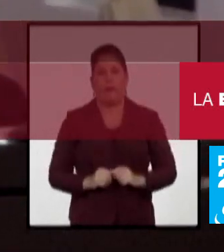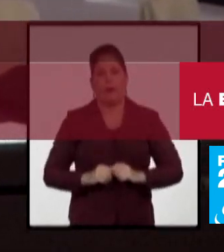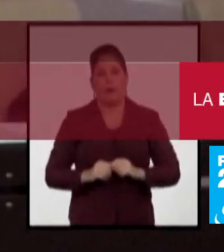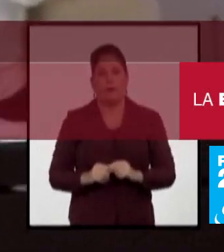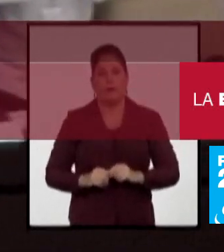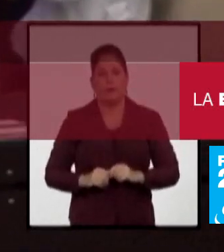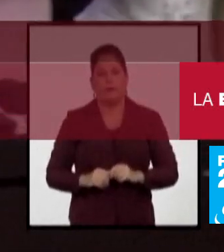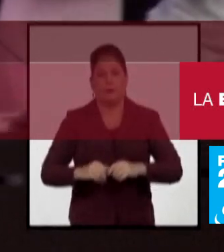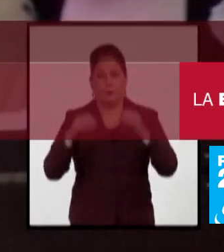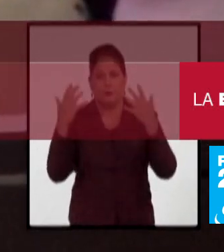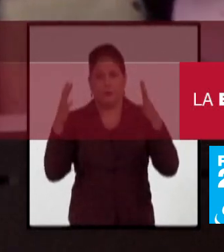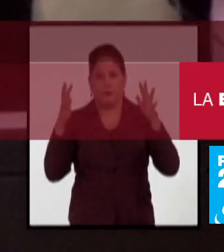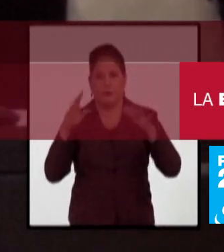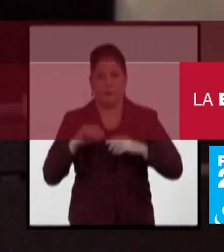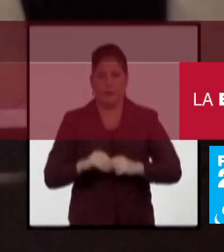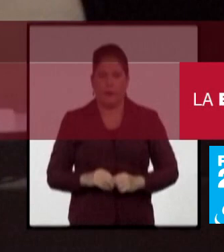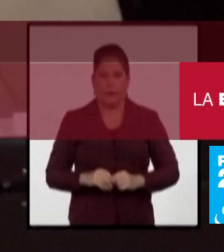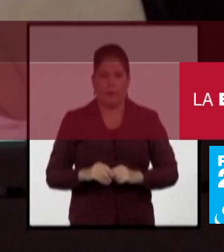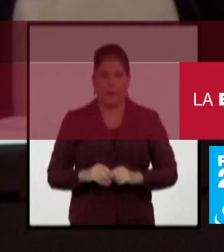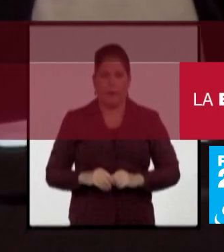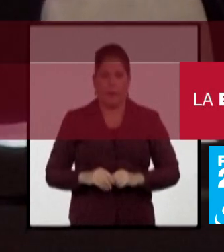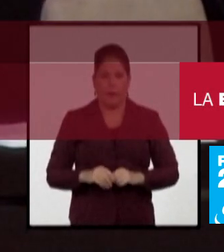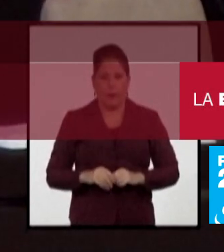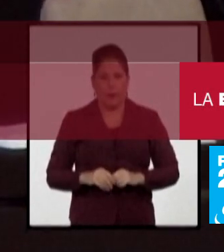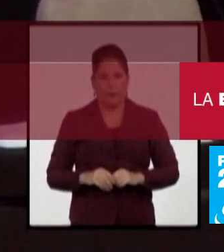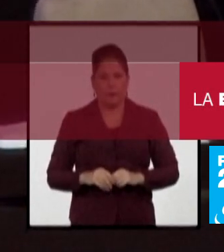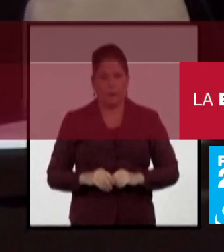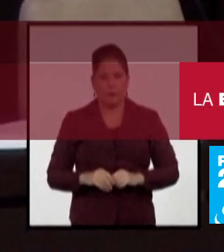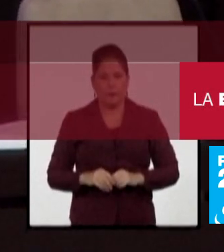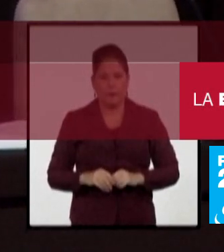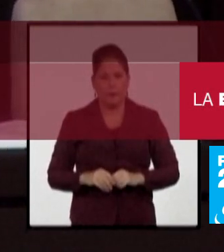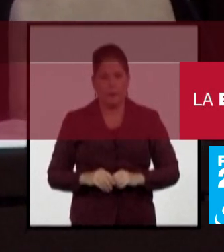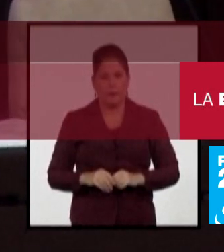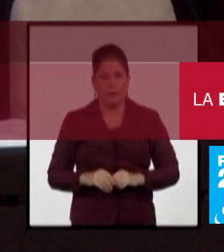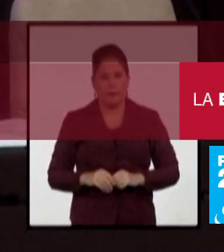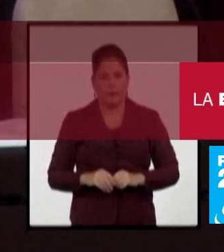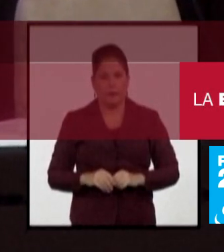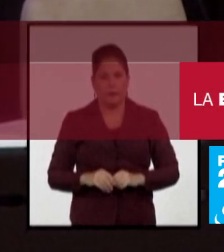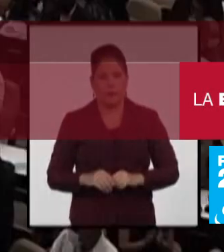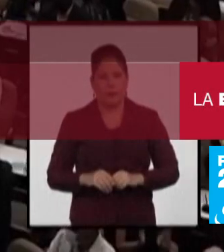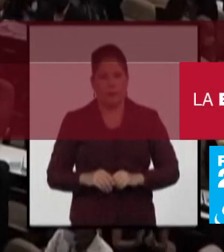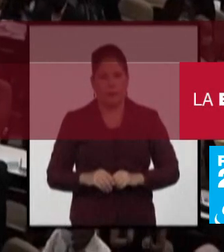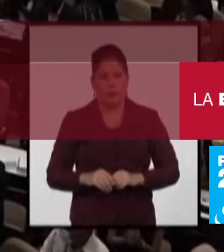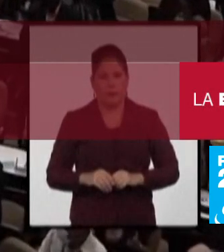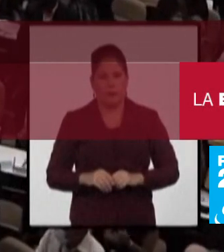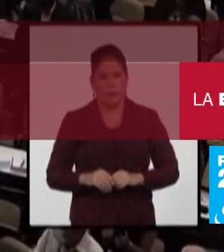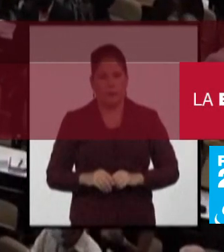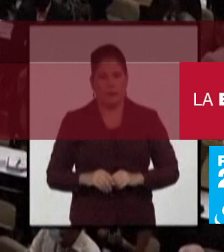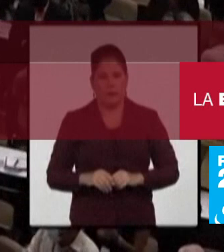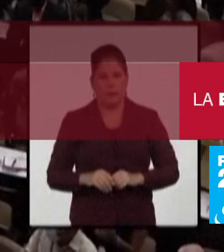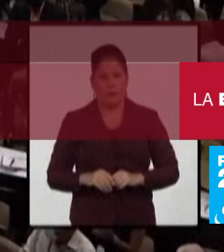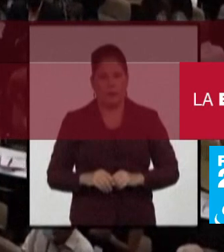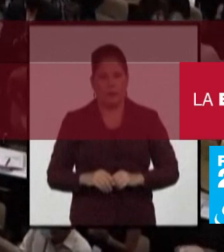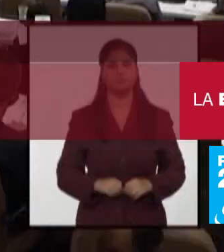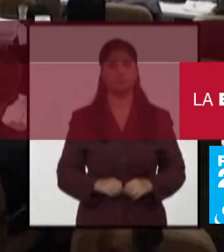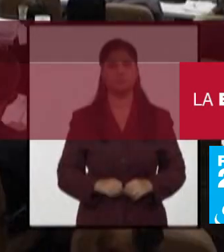de un proceso de consulta en el que participaron más de 6 millones de ciudadanos y ciudadanas y se produjeron un número importante